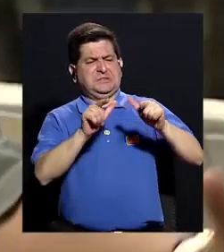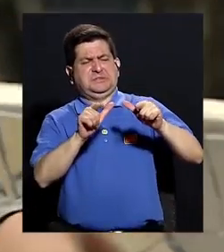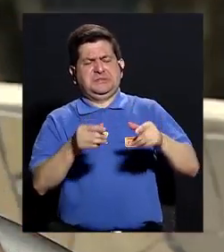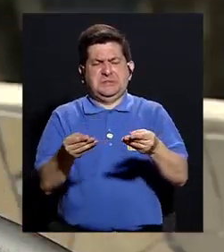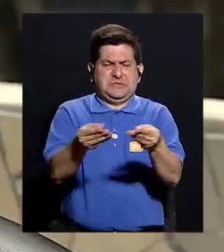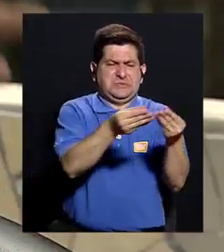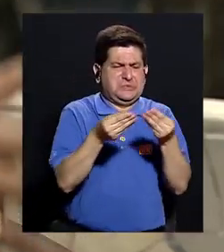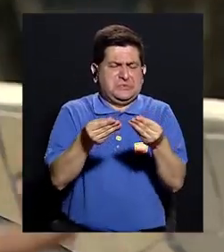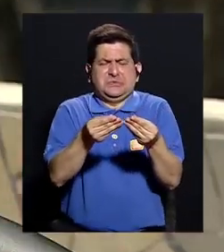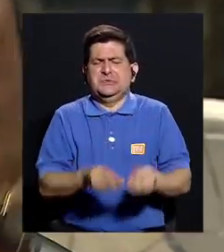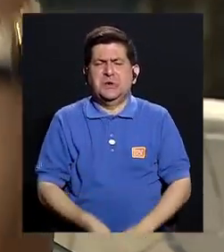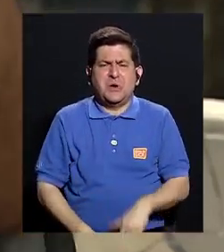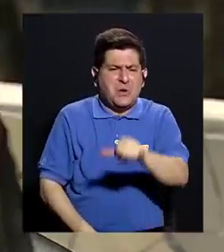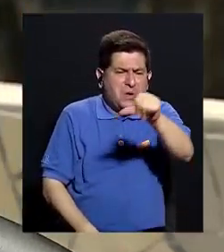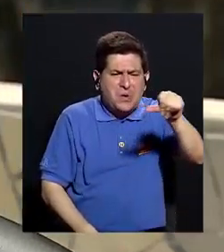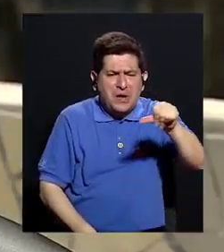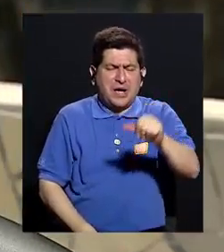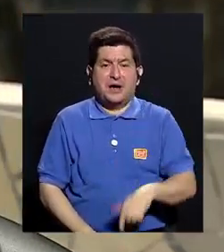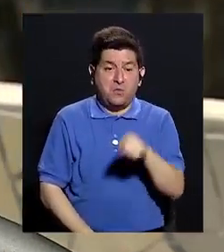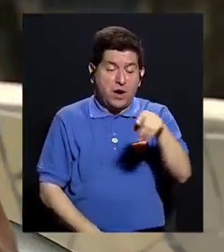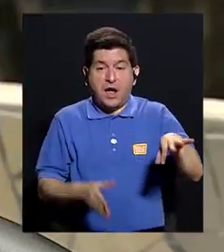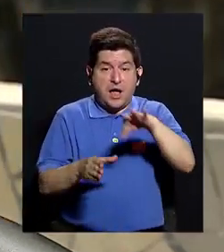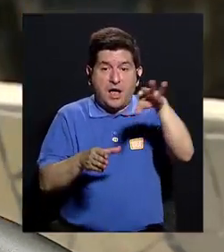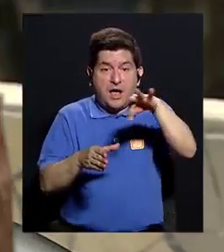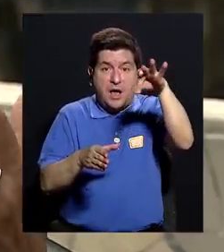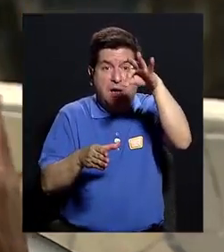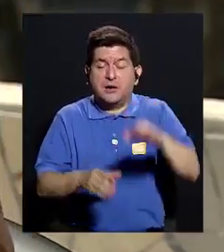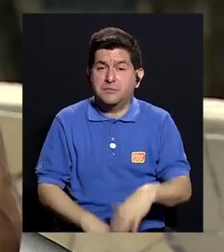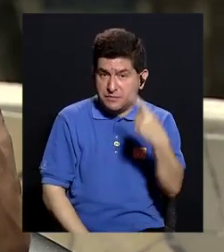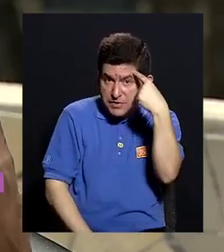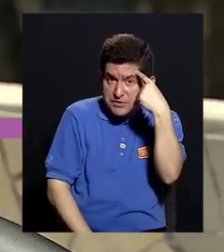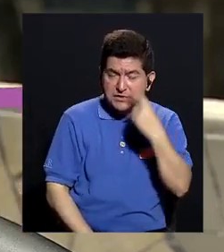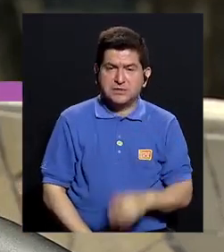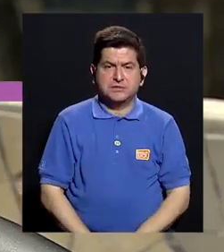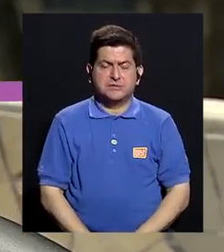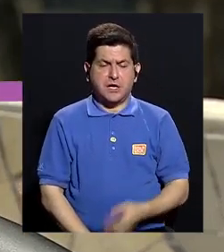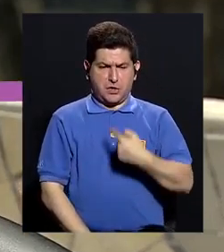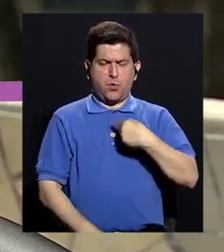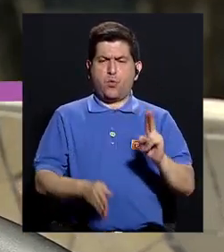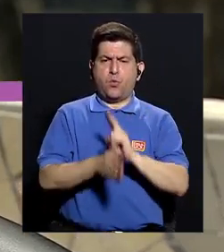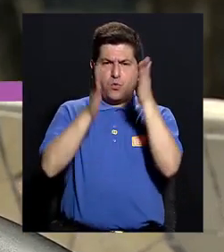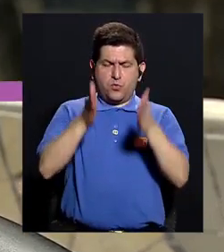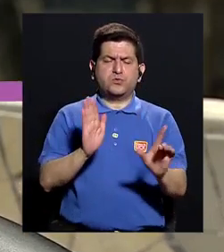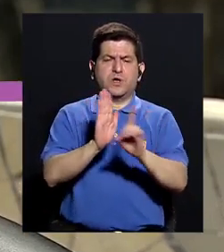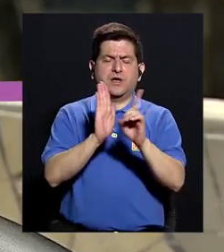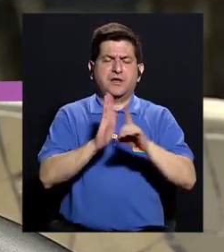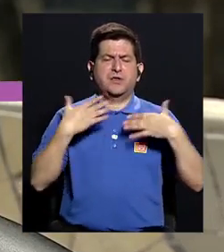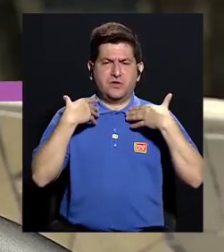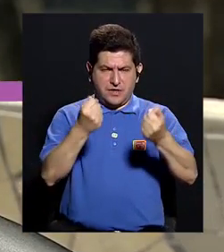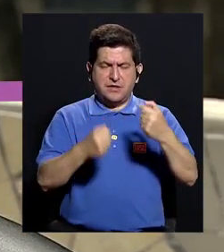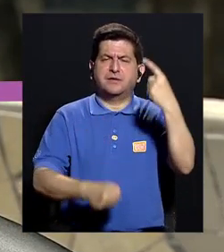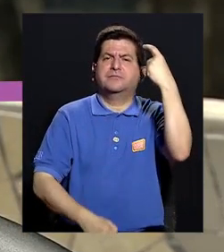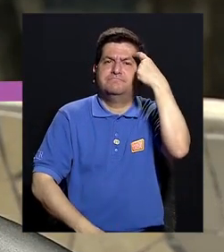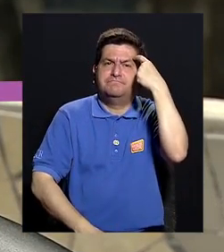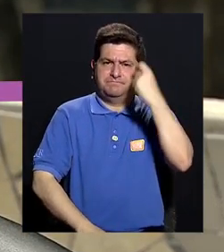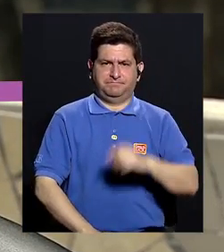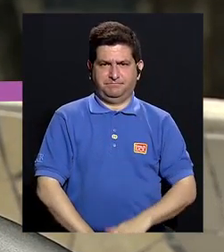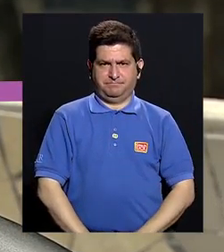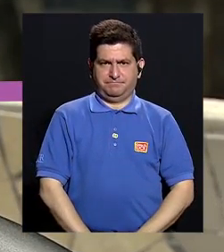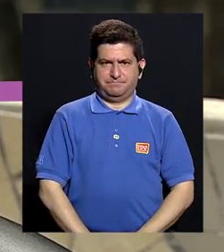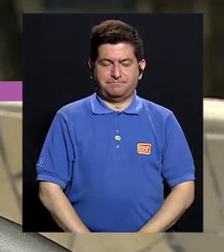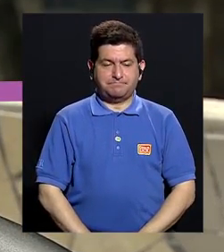charco, por qué hay unos mosquitos que dan no sé qué, por eso cuando somos usuarios del derecho a la salud tenemos que